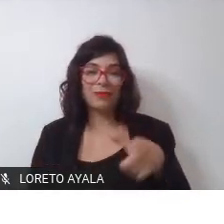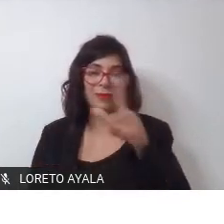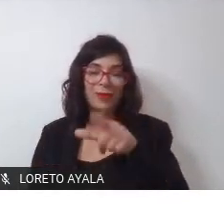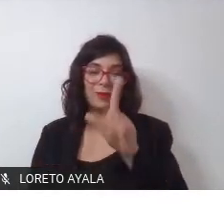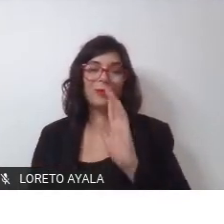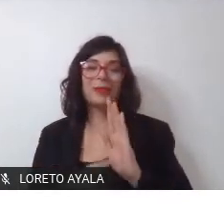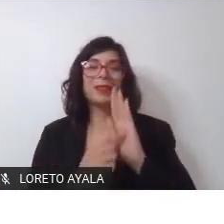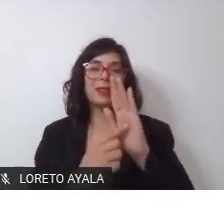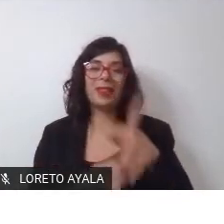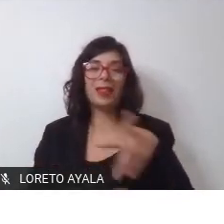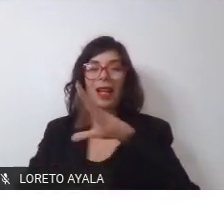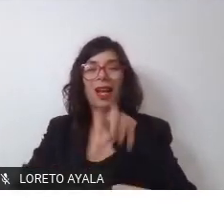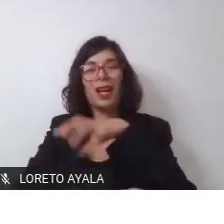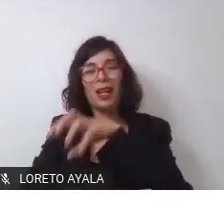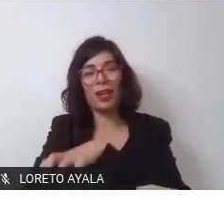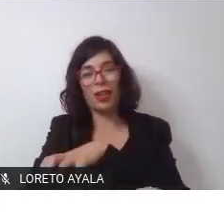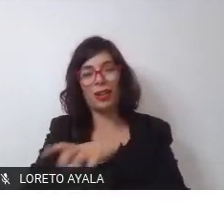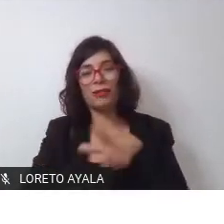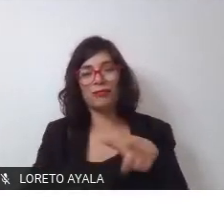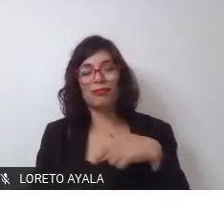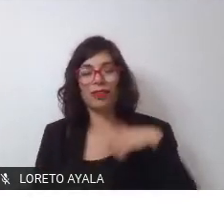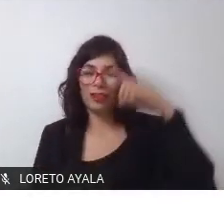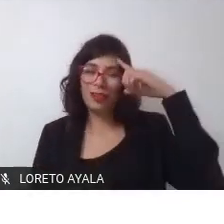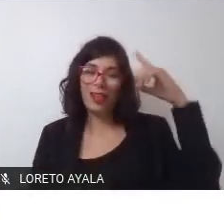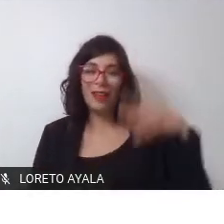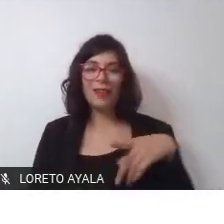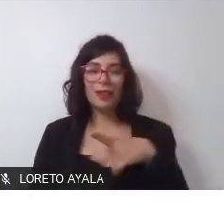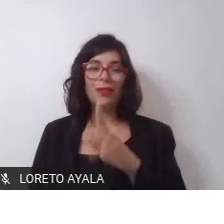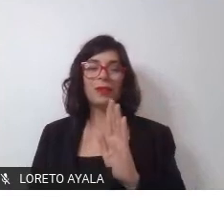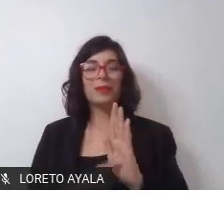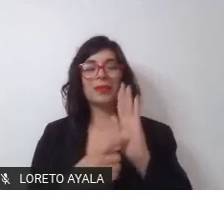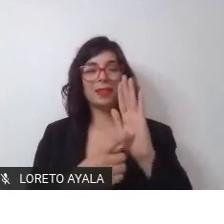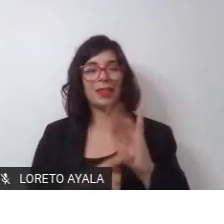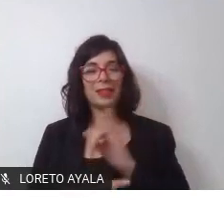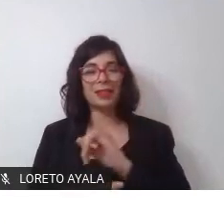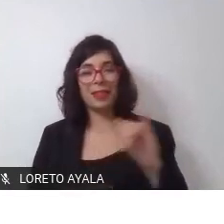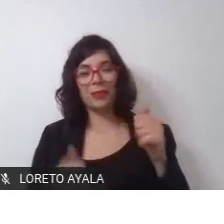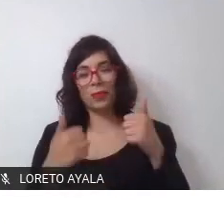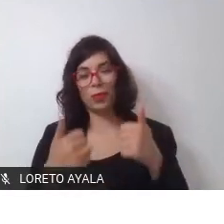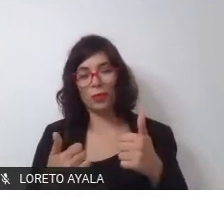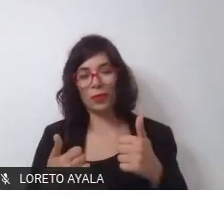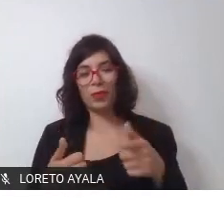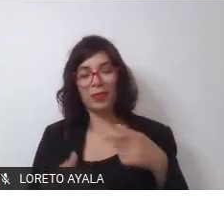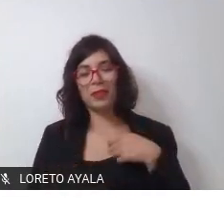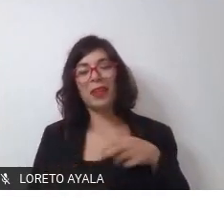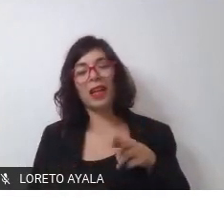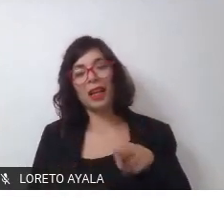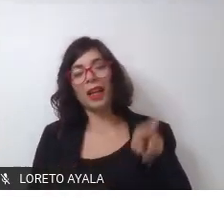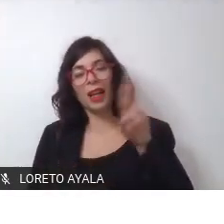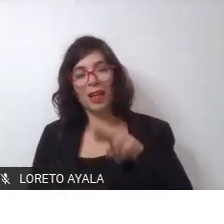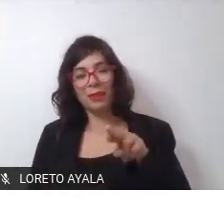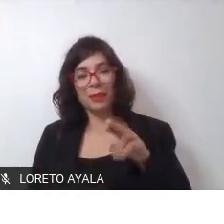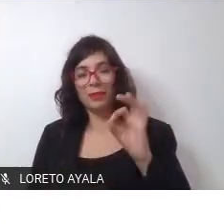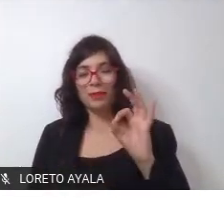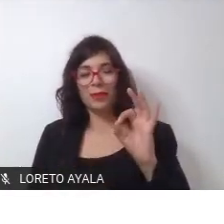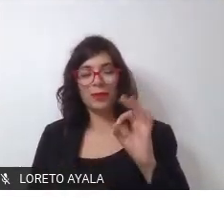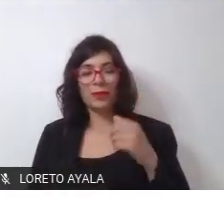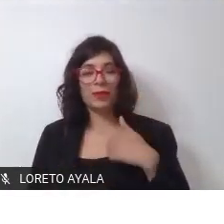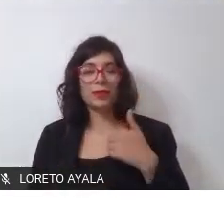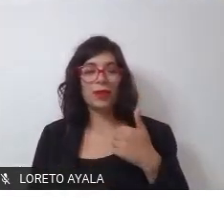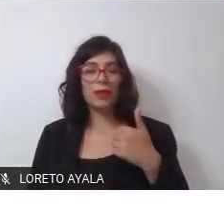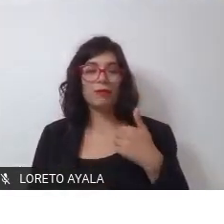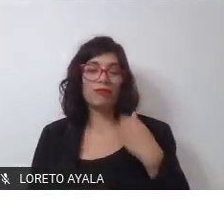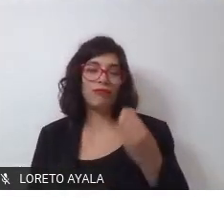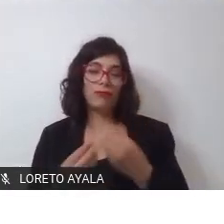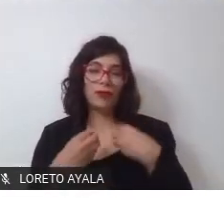como región. No me cabía duda de aquello, pero una vez más lo ratifico, y no me queda más que seguir aprendiendo